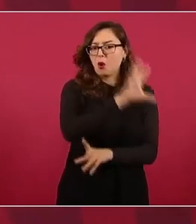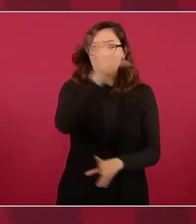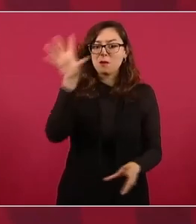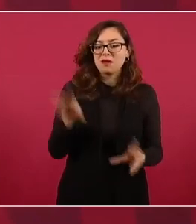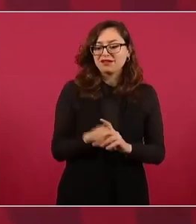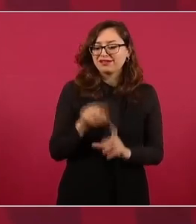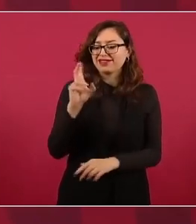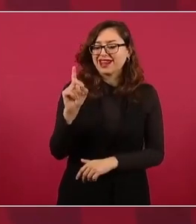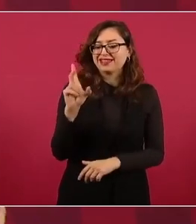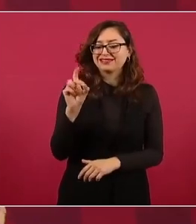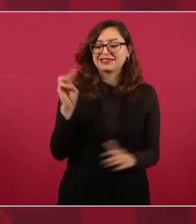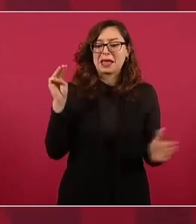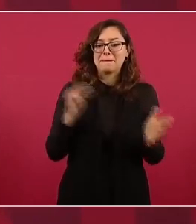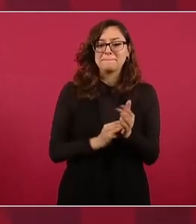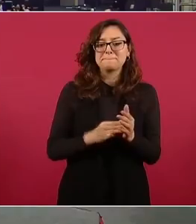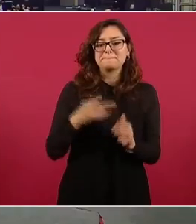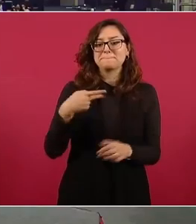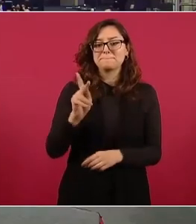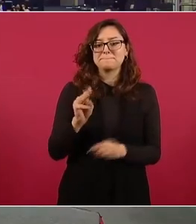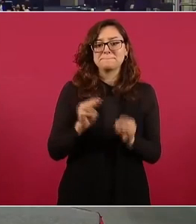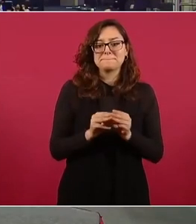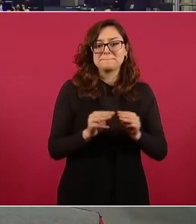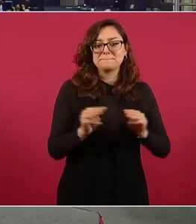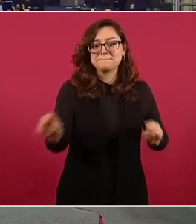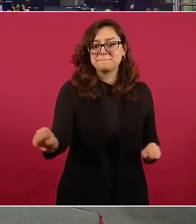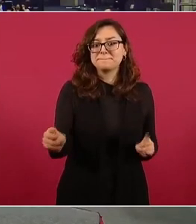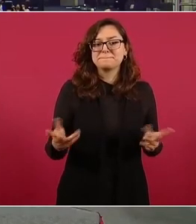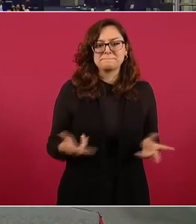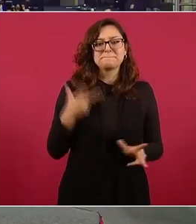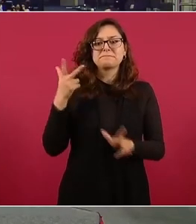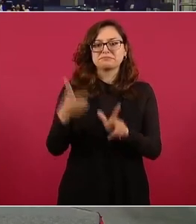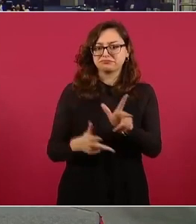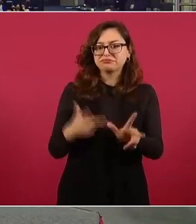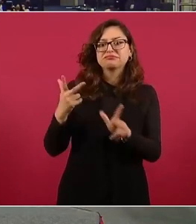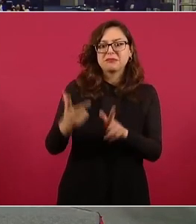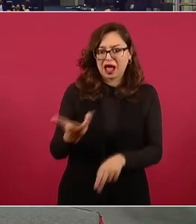Casi 30 mil kilómetros de vías férreas con trenes de pasajeros.